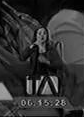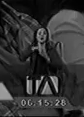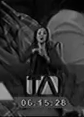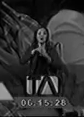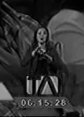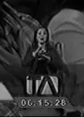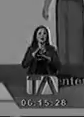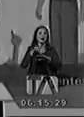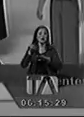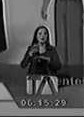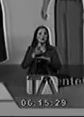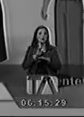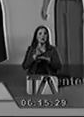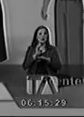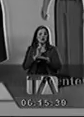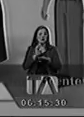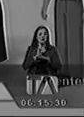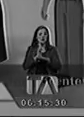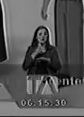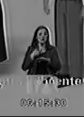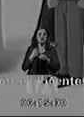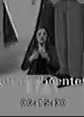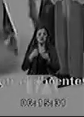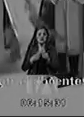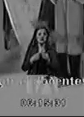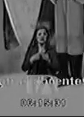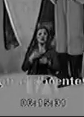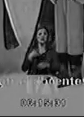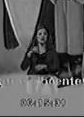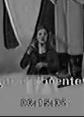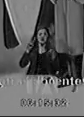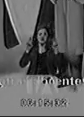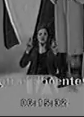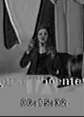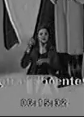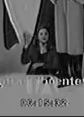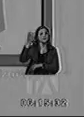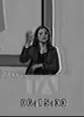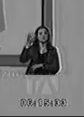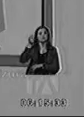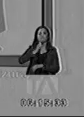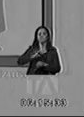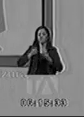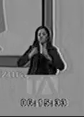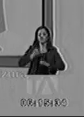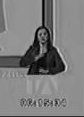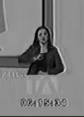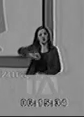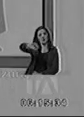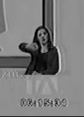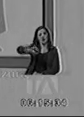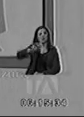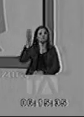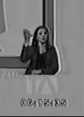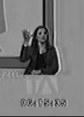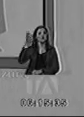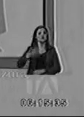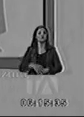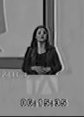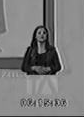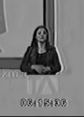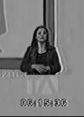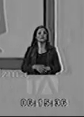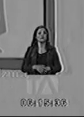para convertirse en un superprofe. Superprofe es el nombre de la campaña de UNICEF y el Ministerio de Educación que busca reforzar